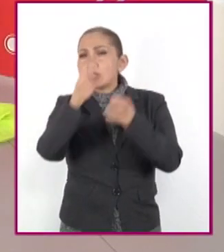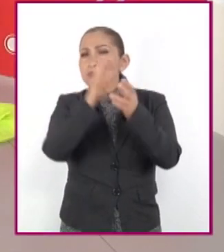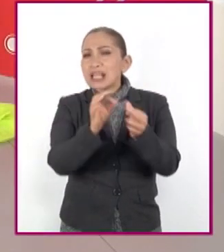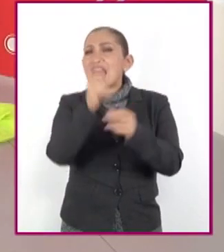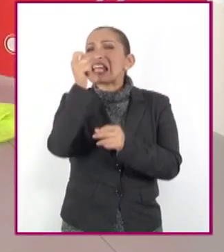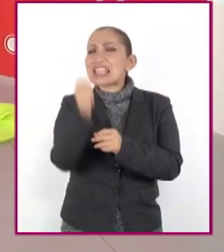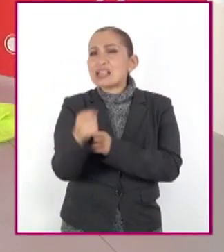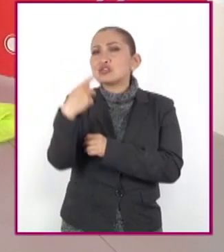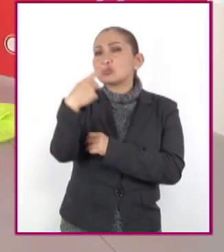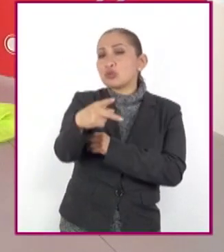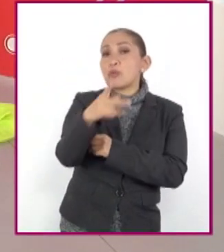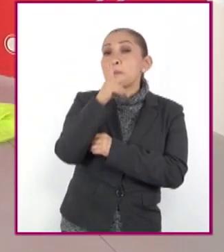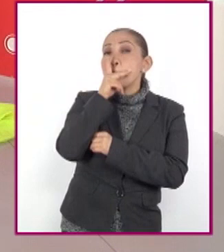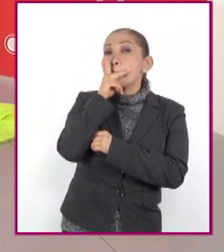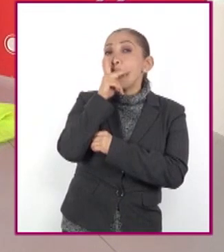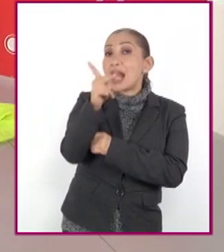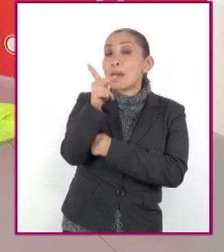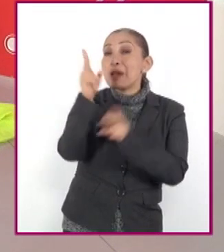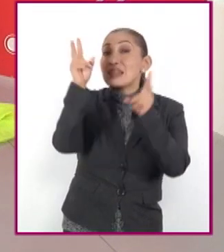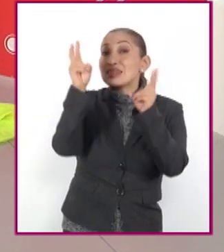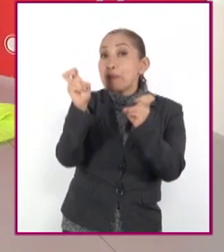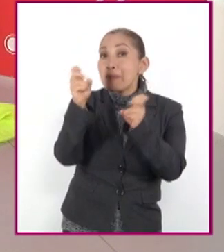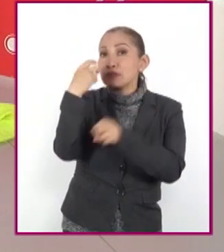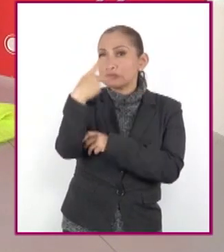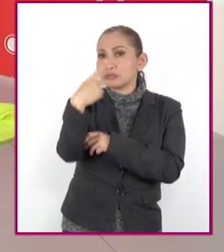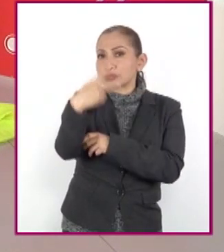el significado de la palabra de su tema.